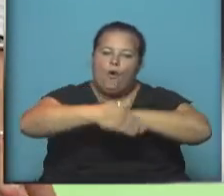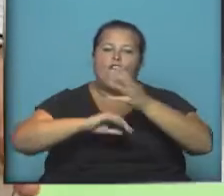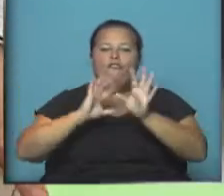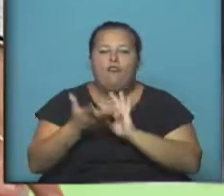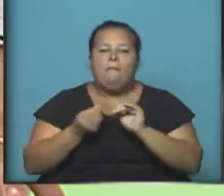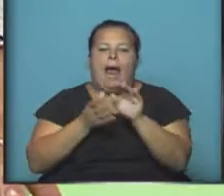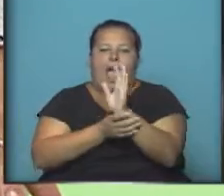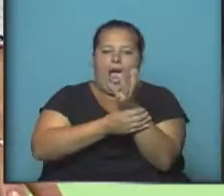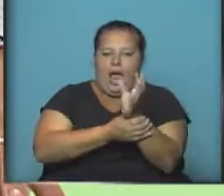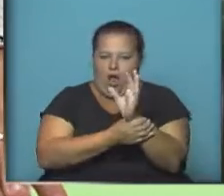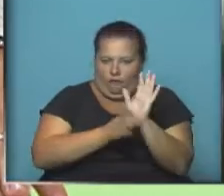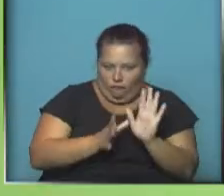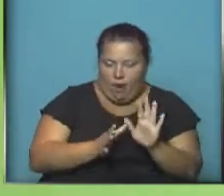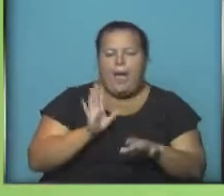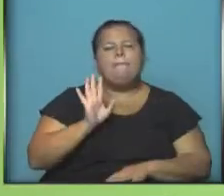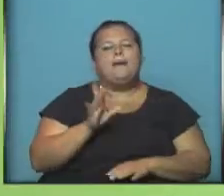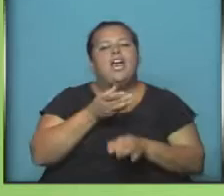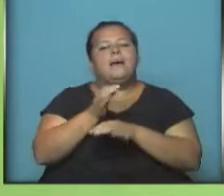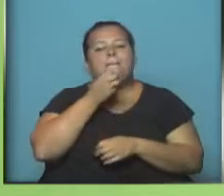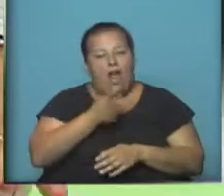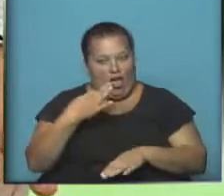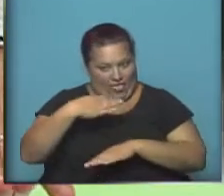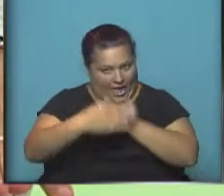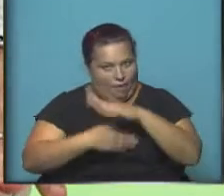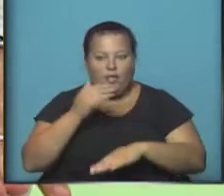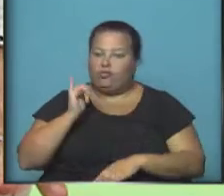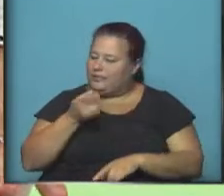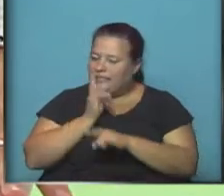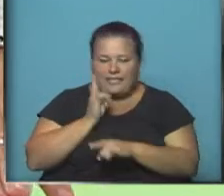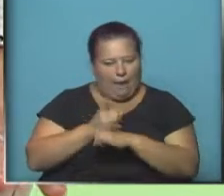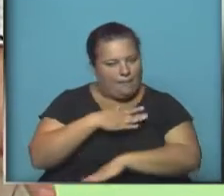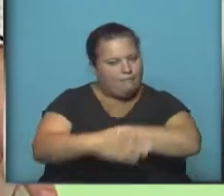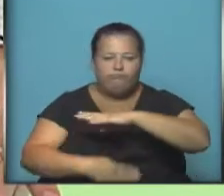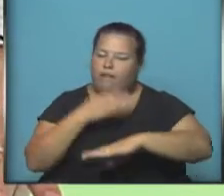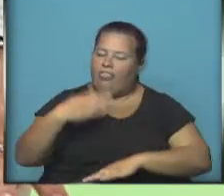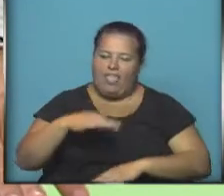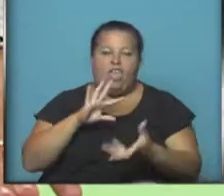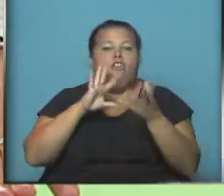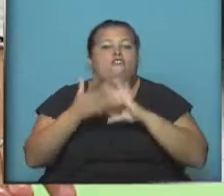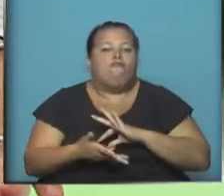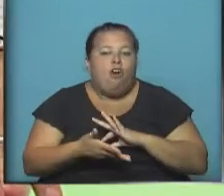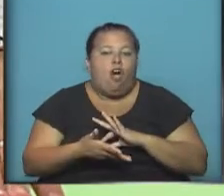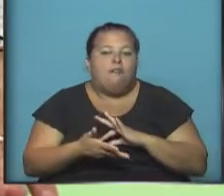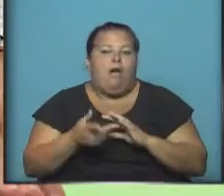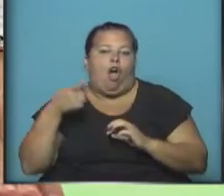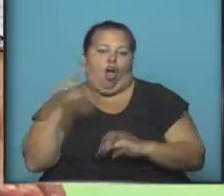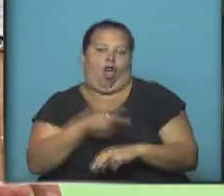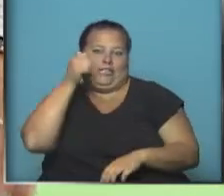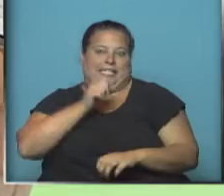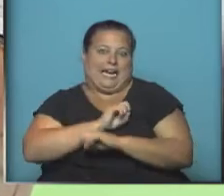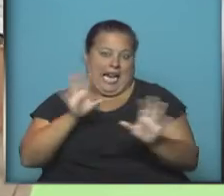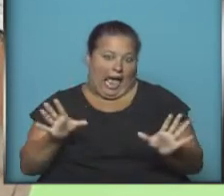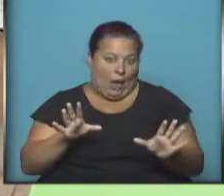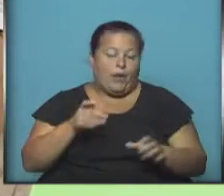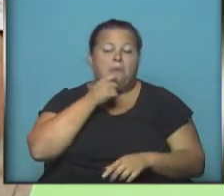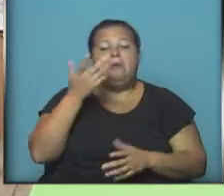para estabilizar el tobillo. Pero la recomendación sería hacerlo. Sí, siempre, y es una forma de evitar lesiones más graves. Por